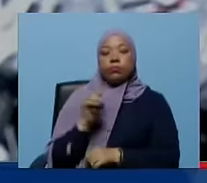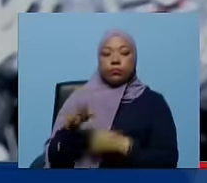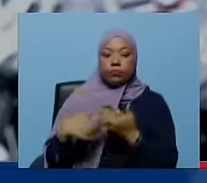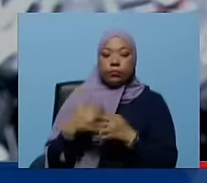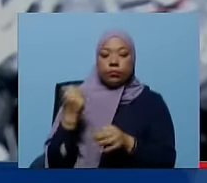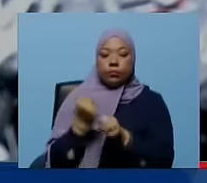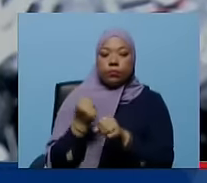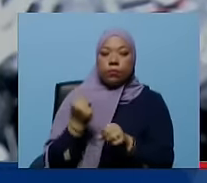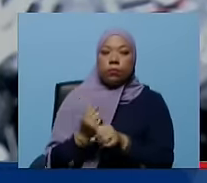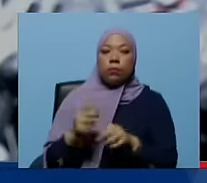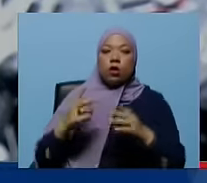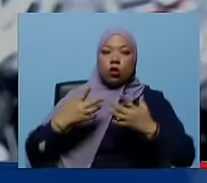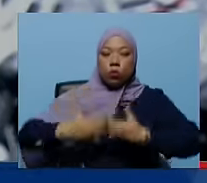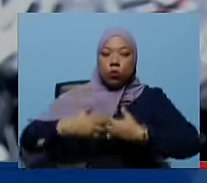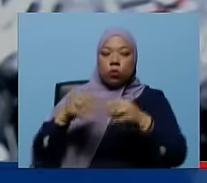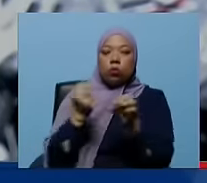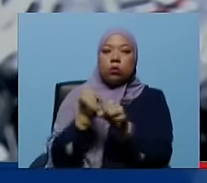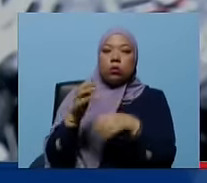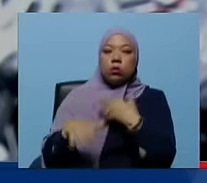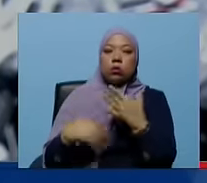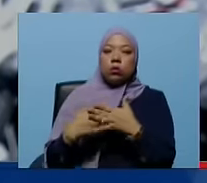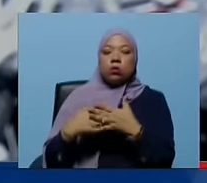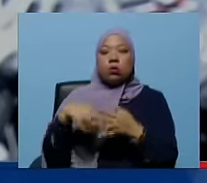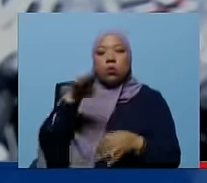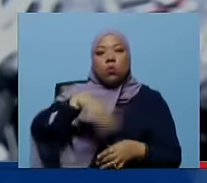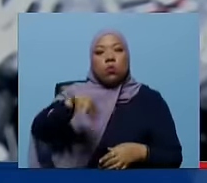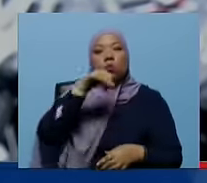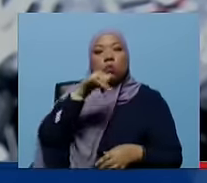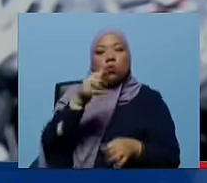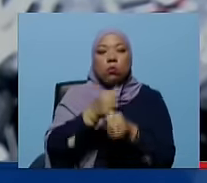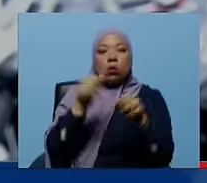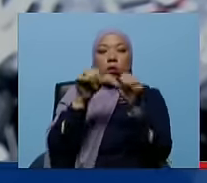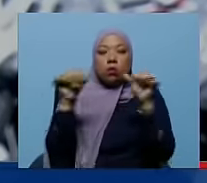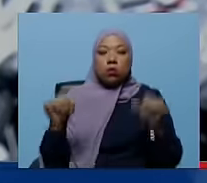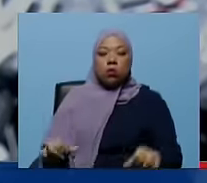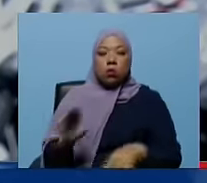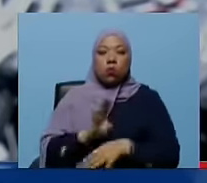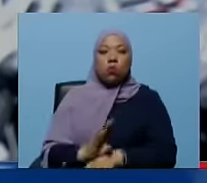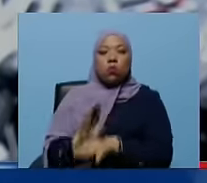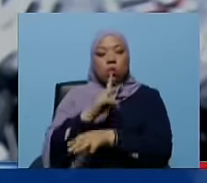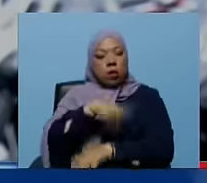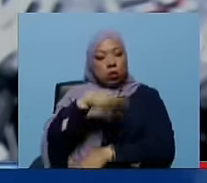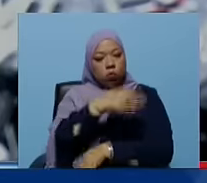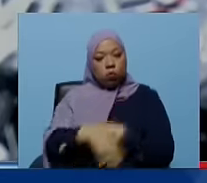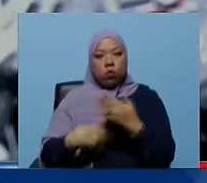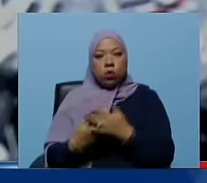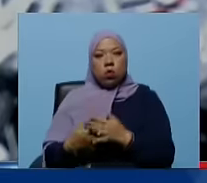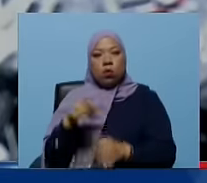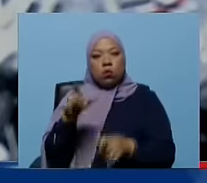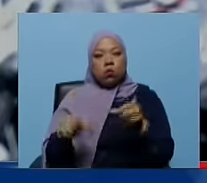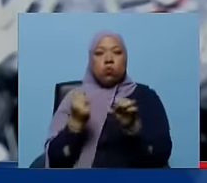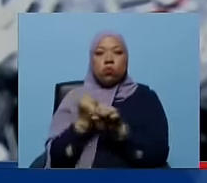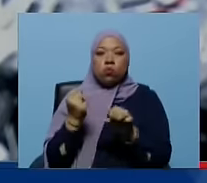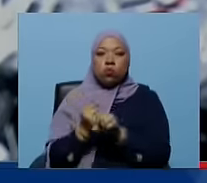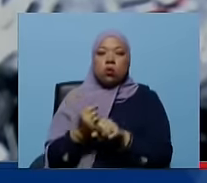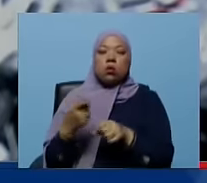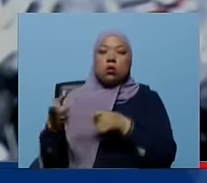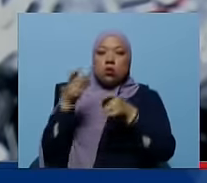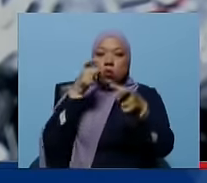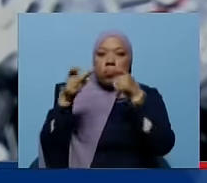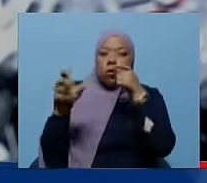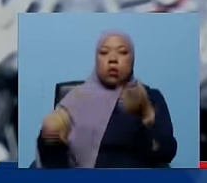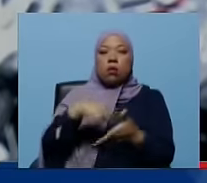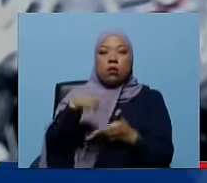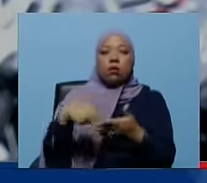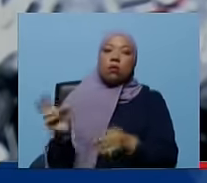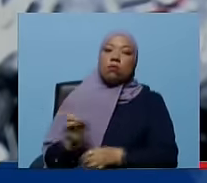ser, y ya empieza a sentirse un poderoso sistema de protección y seguridad ciudadana, de seguridad de la